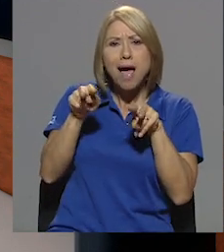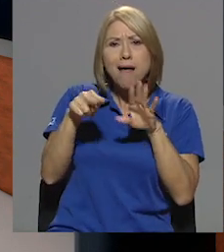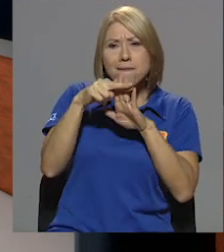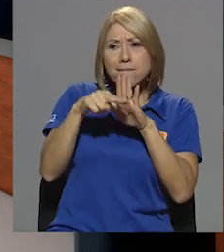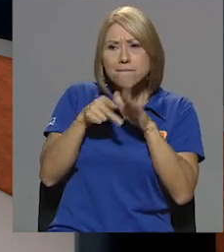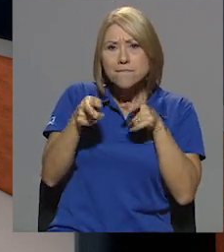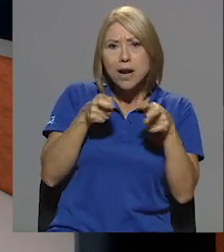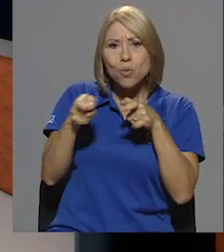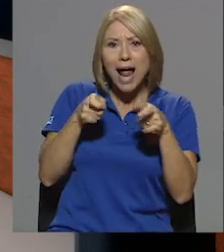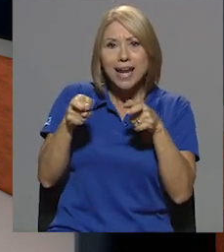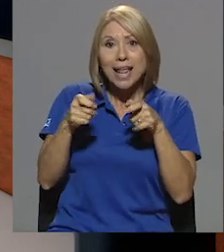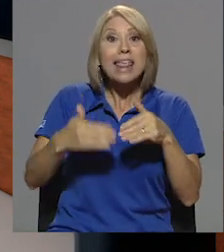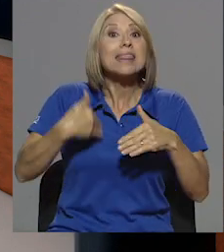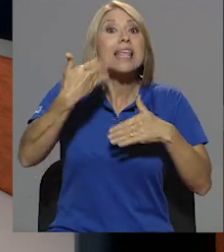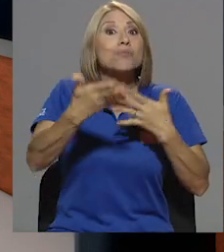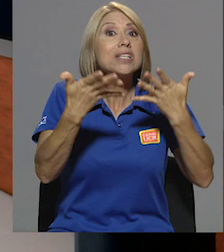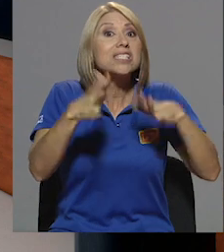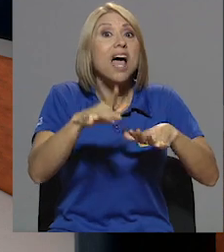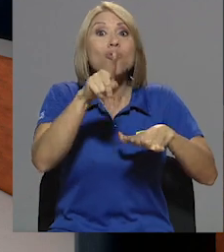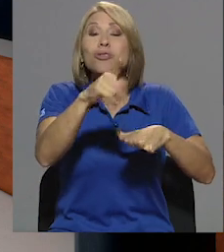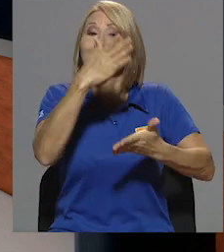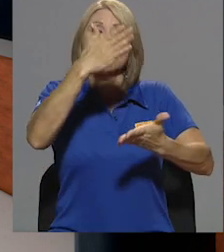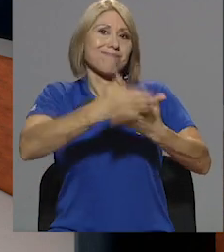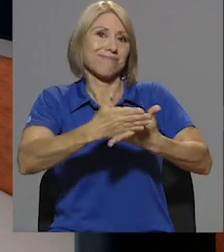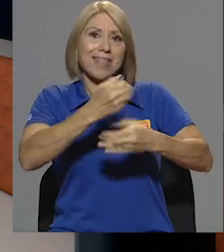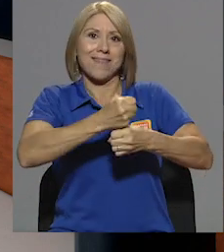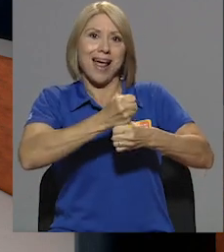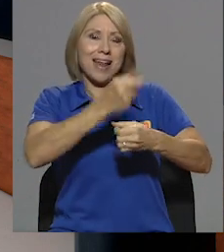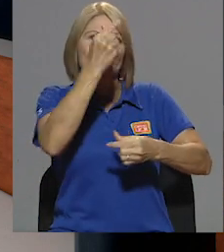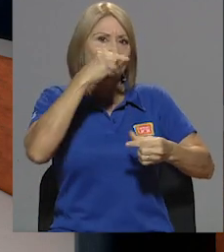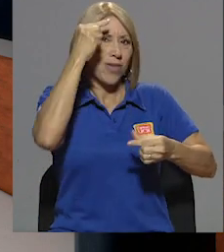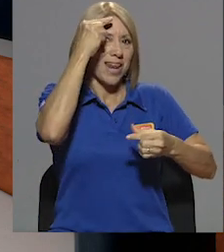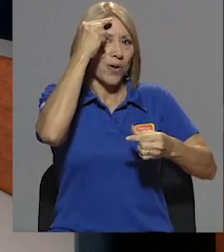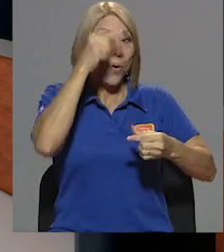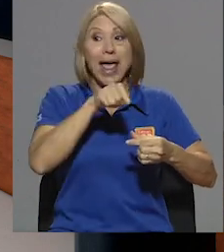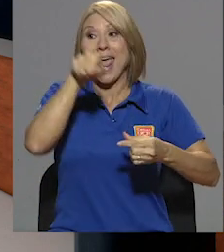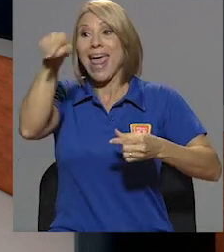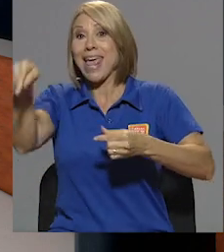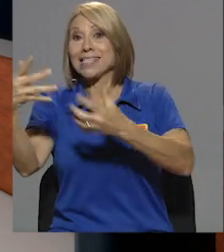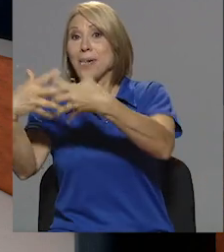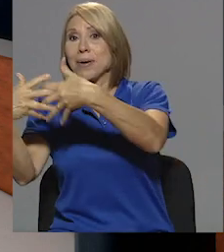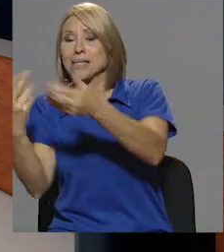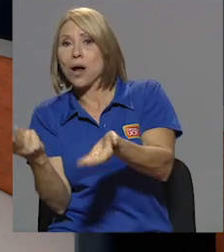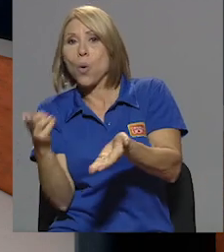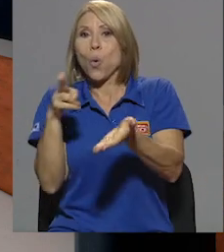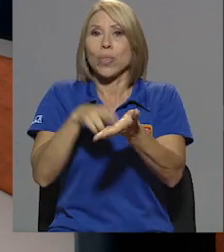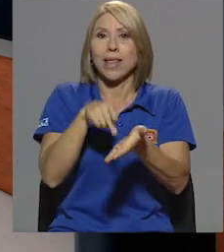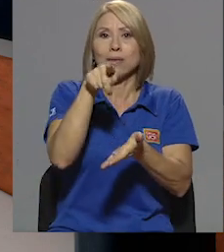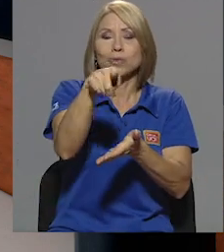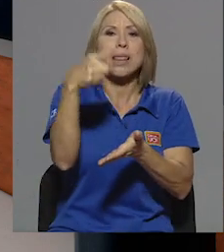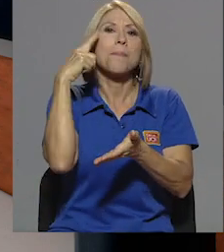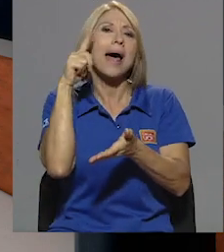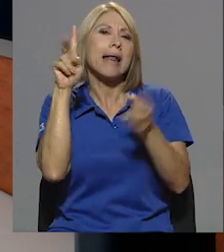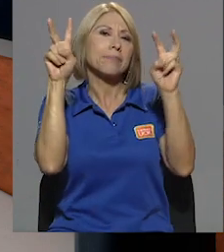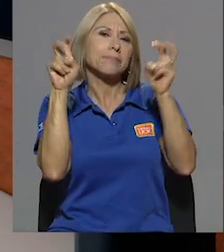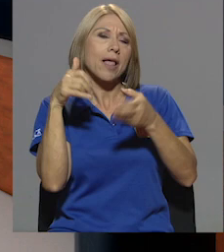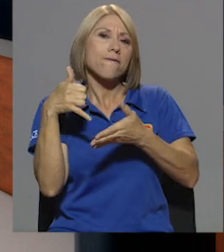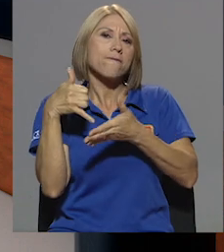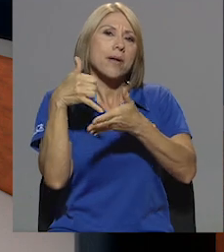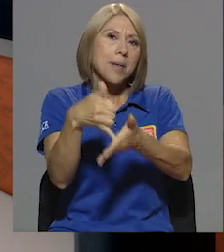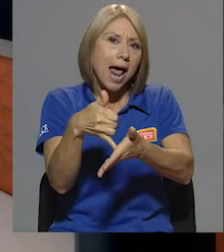posteriormente cuando usted deja el puesto en el gobierno alguna de estas grandes empresas lo contrata como una forma de premiar